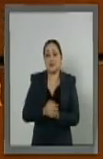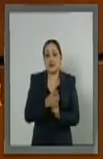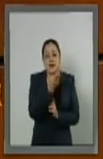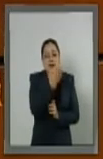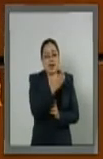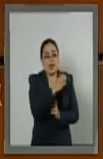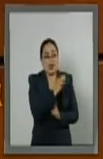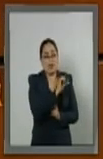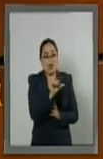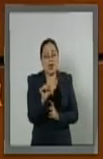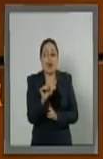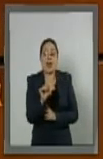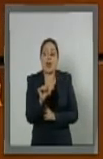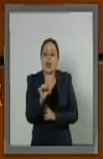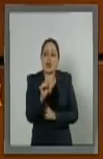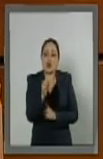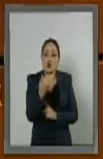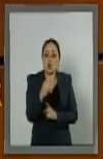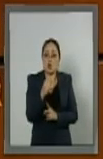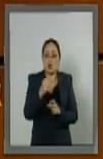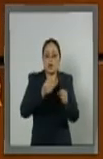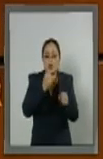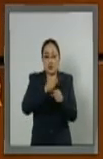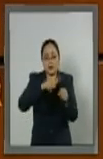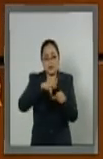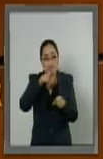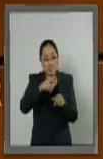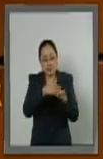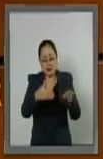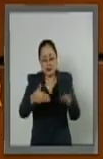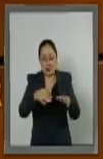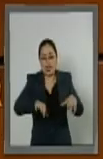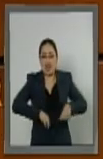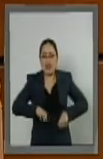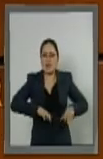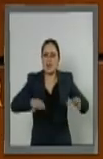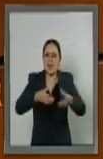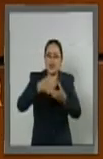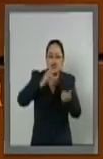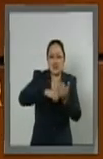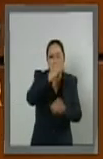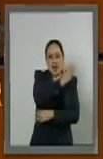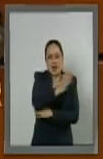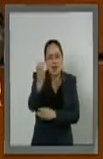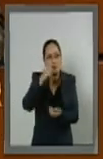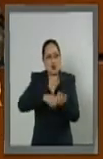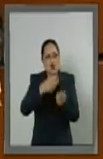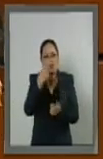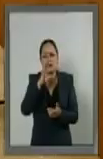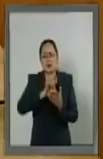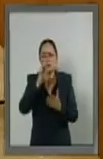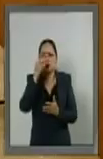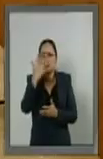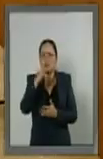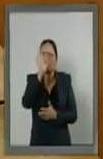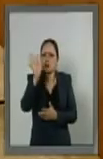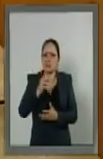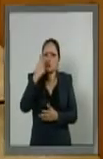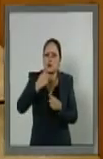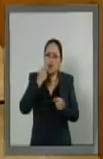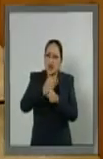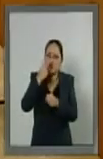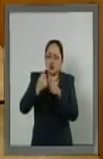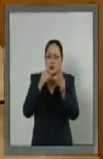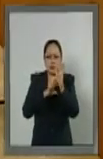en el primer semestre de 2017, las actividades primarias crecieron 6.5% anual, con lo que